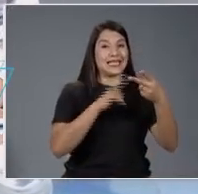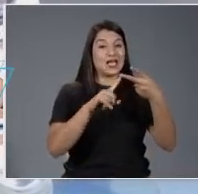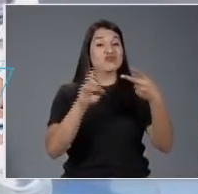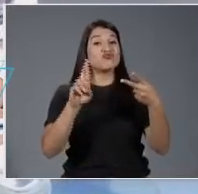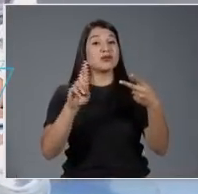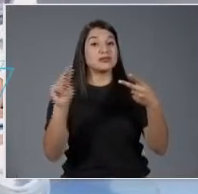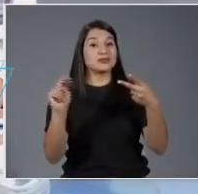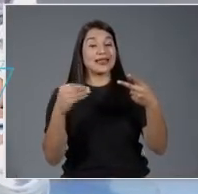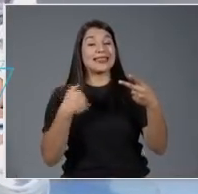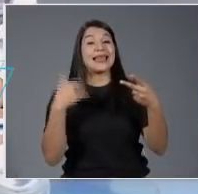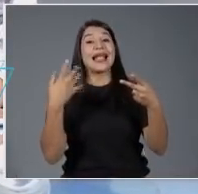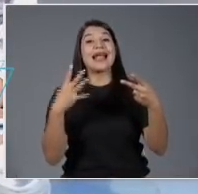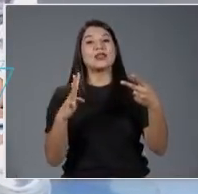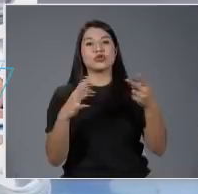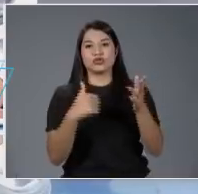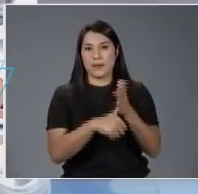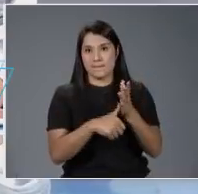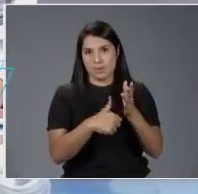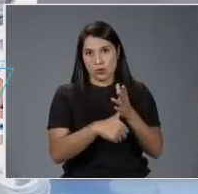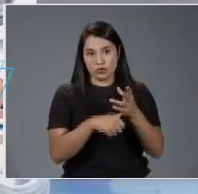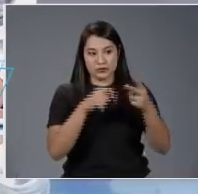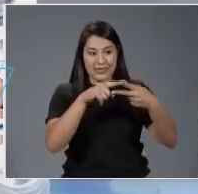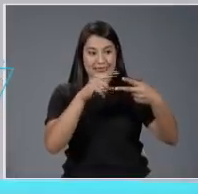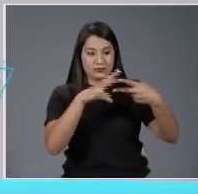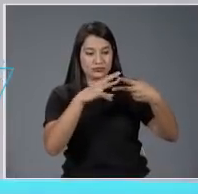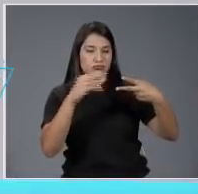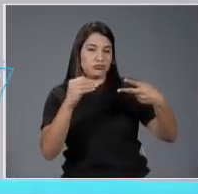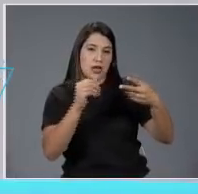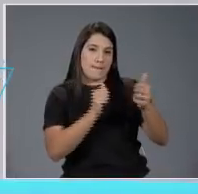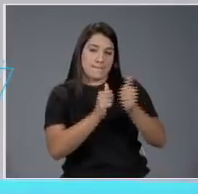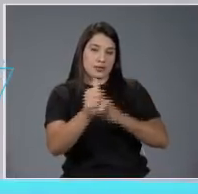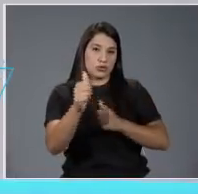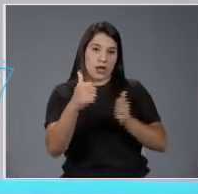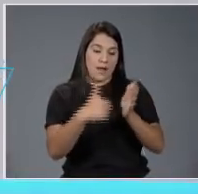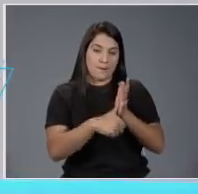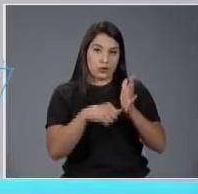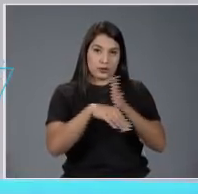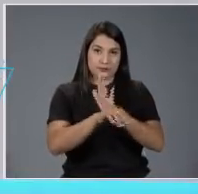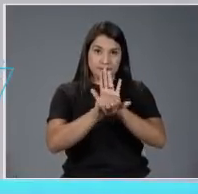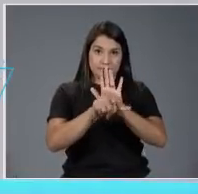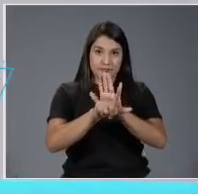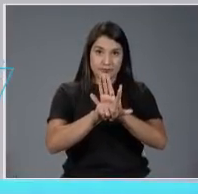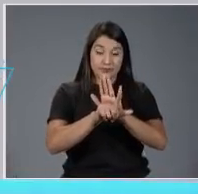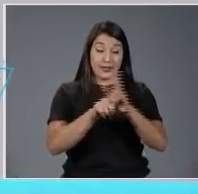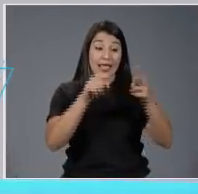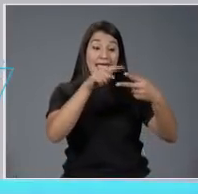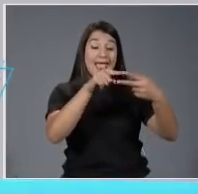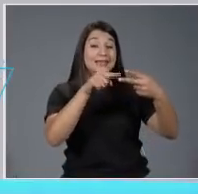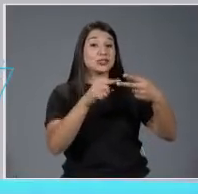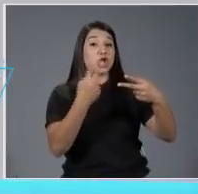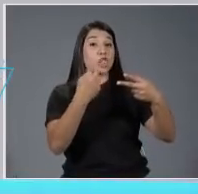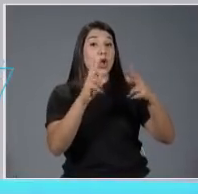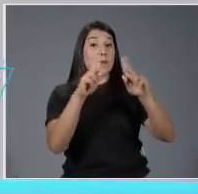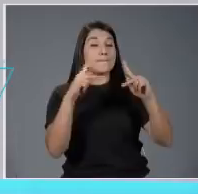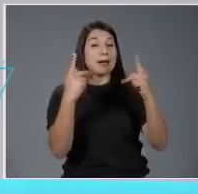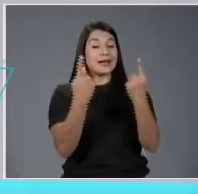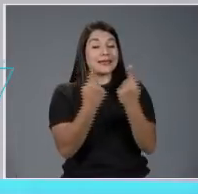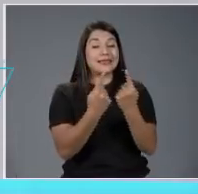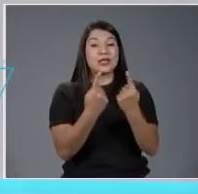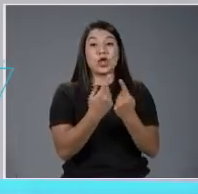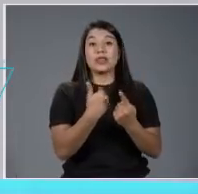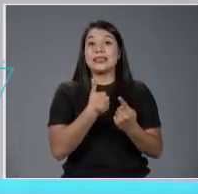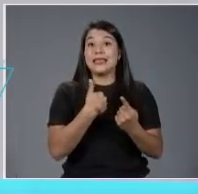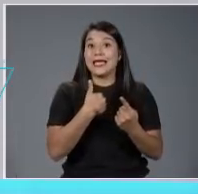tiene 14. Sumando esto da una mayoría simple de votos en la Asamblea Legislativa. Esos 2 partidos tienen una